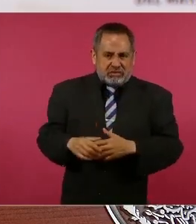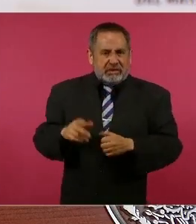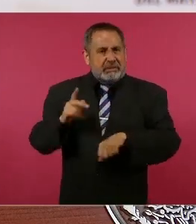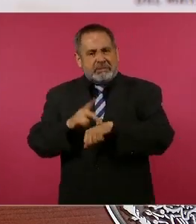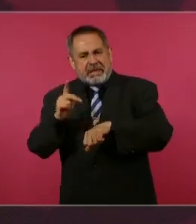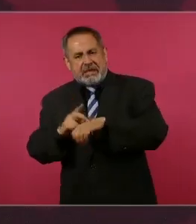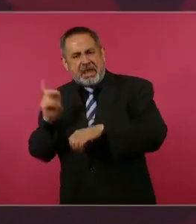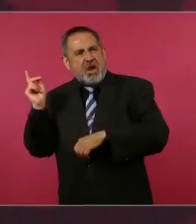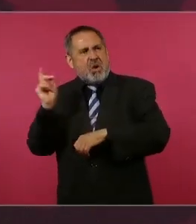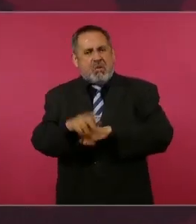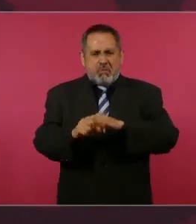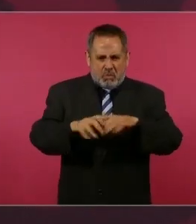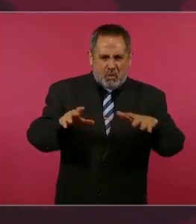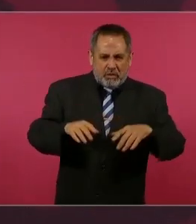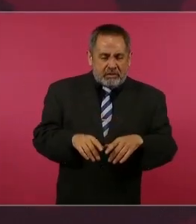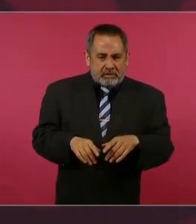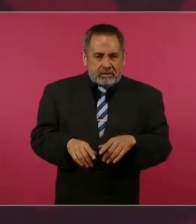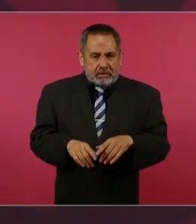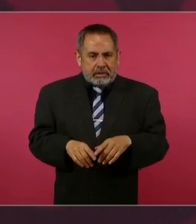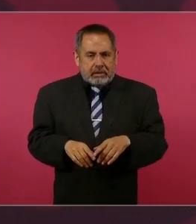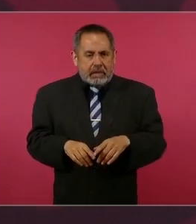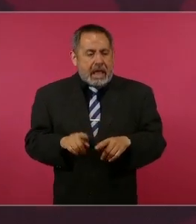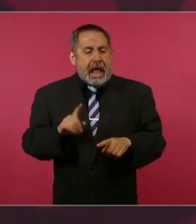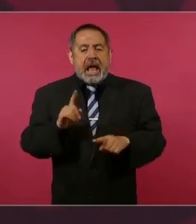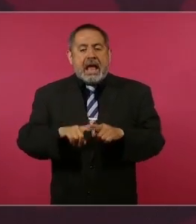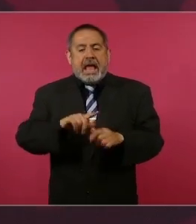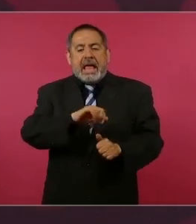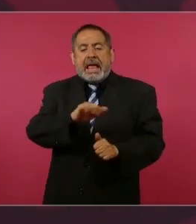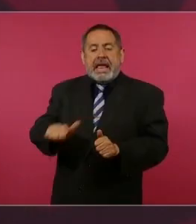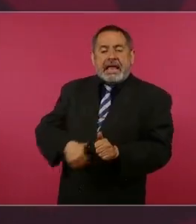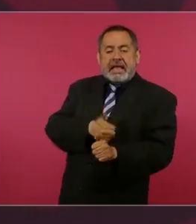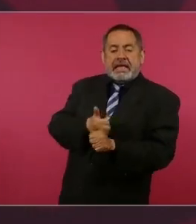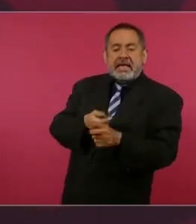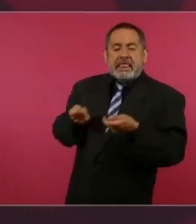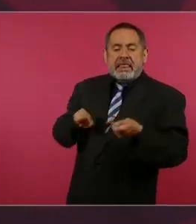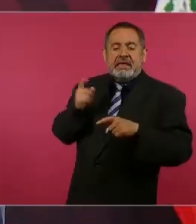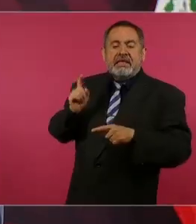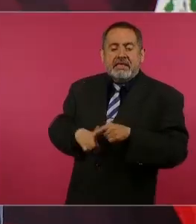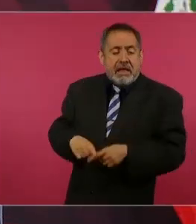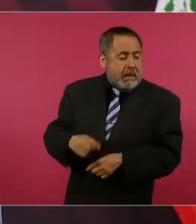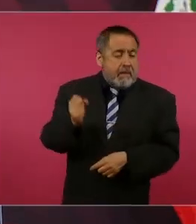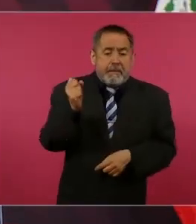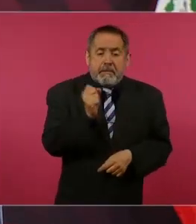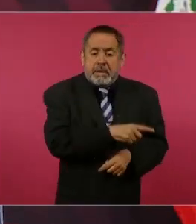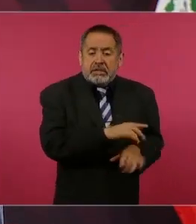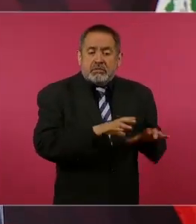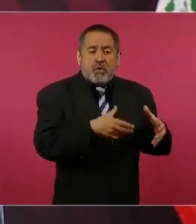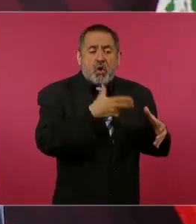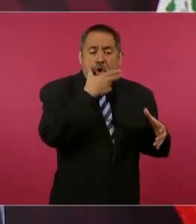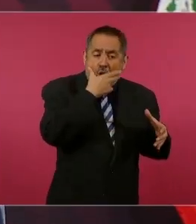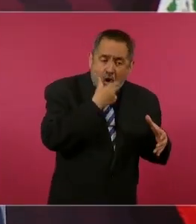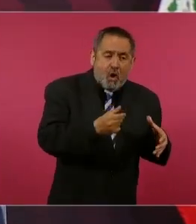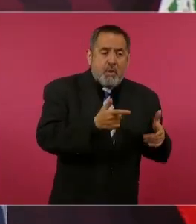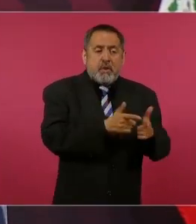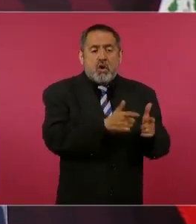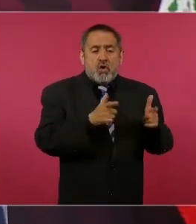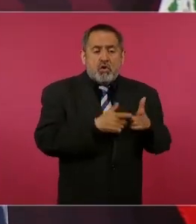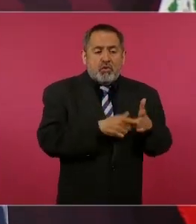piedras, bombas, por grupos conservadores.